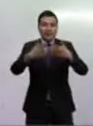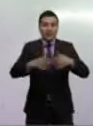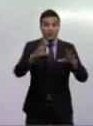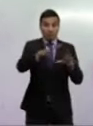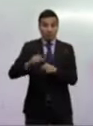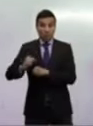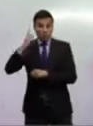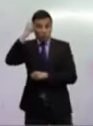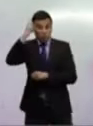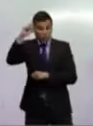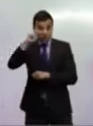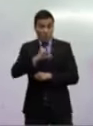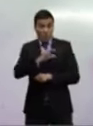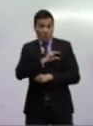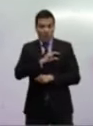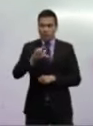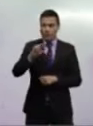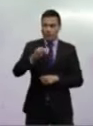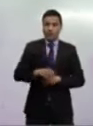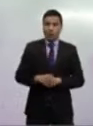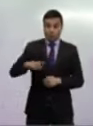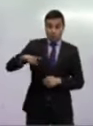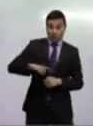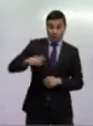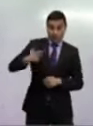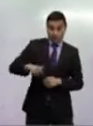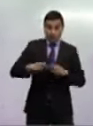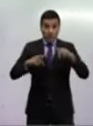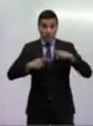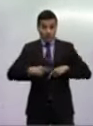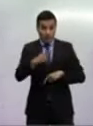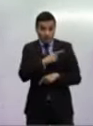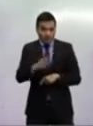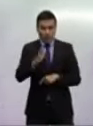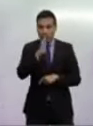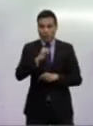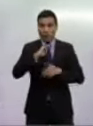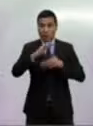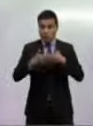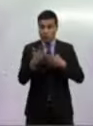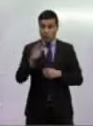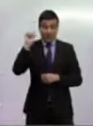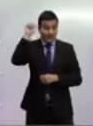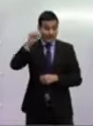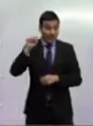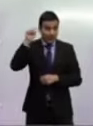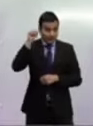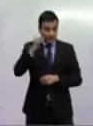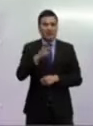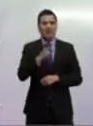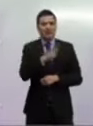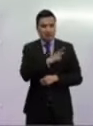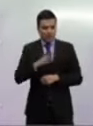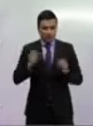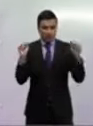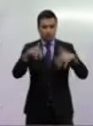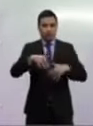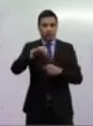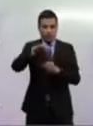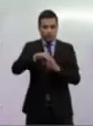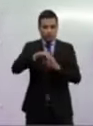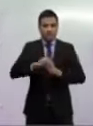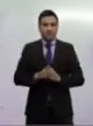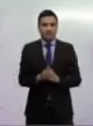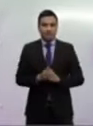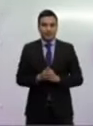a gobierno rico, pueblo pobre. Apoyemos este próximo 10 de abril para que la revocación